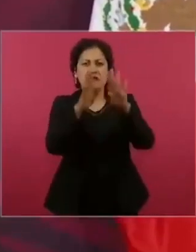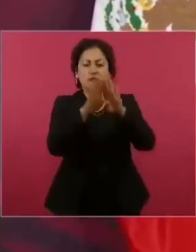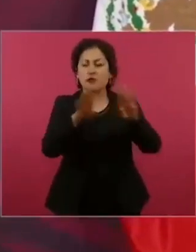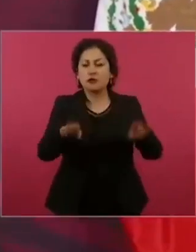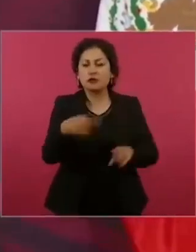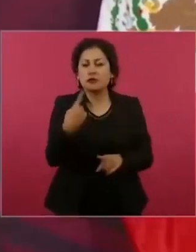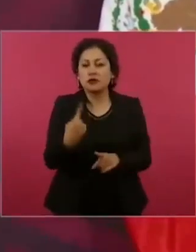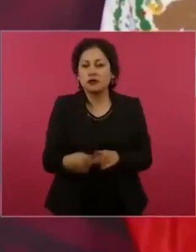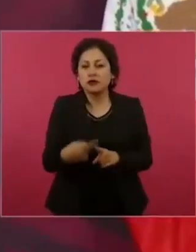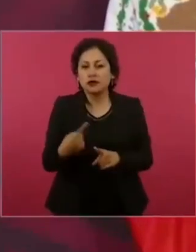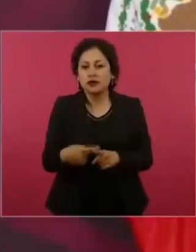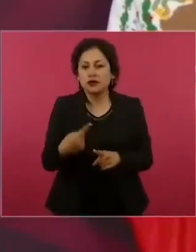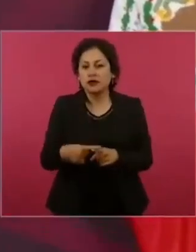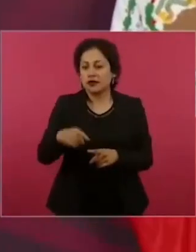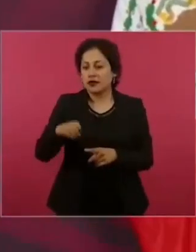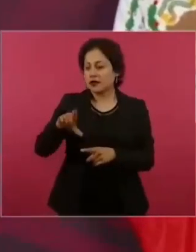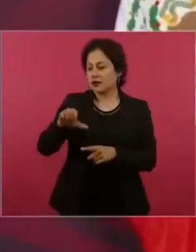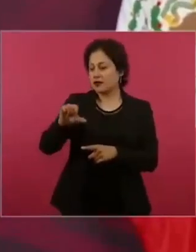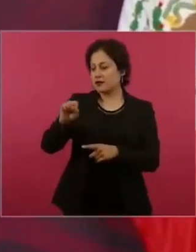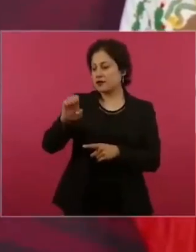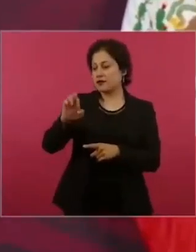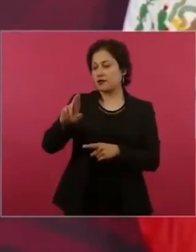eliezer Gaitán